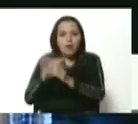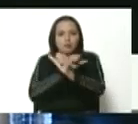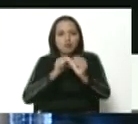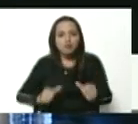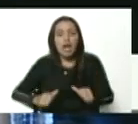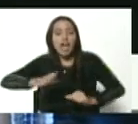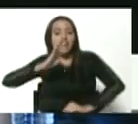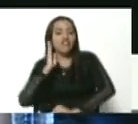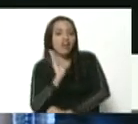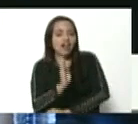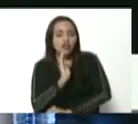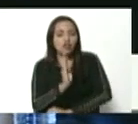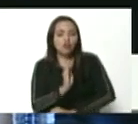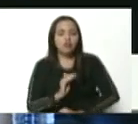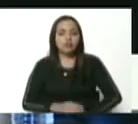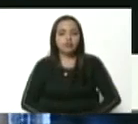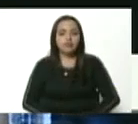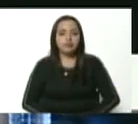bancos